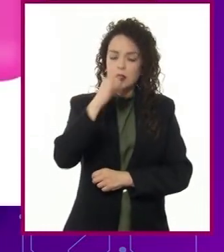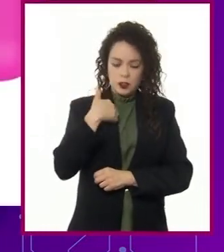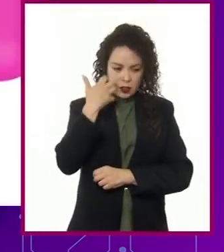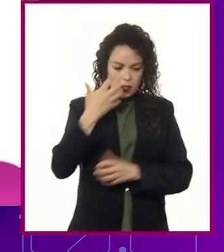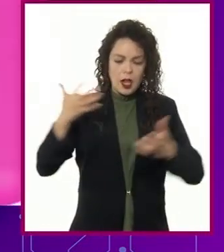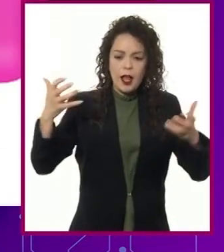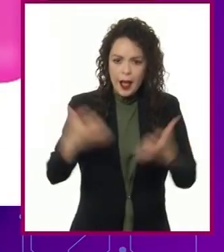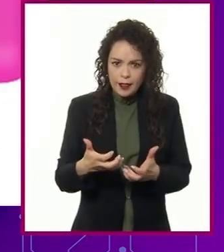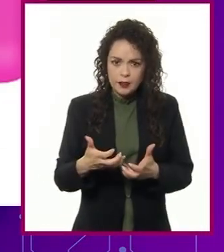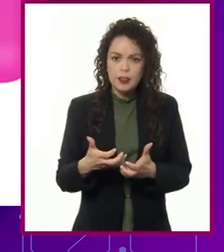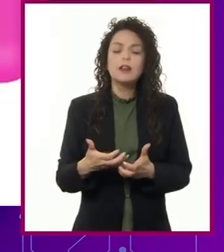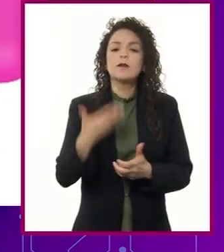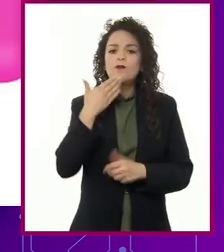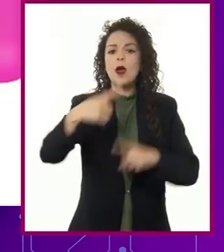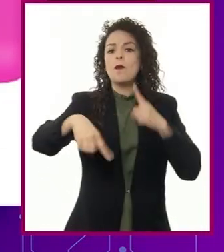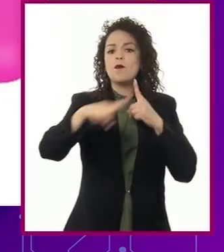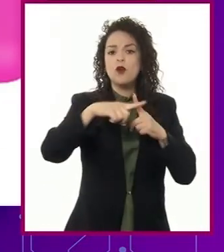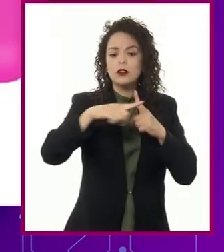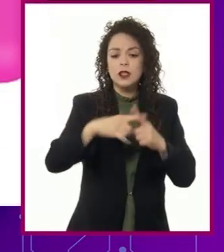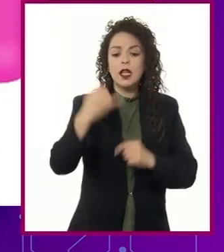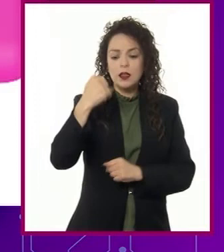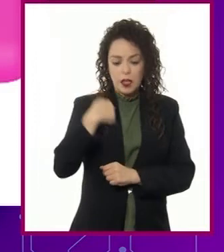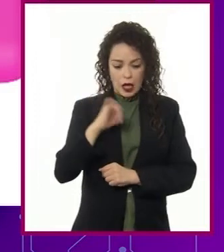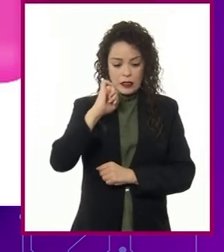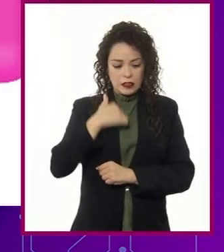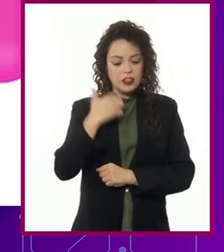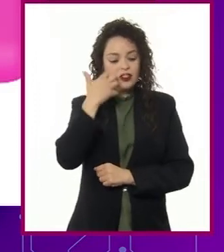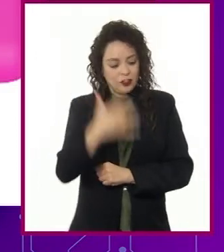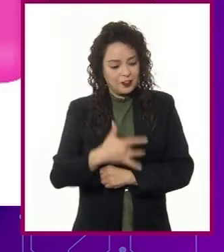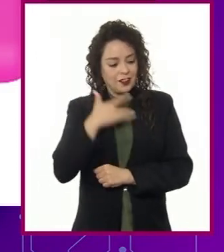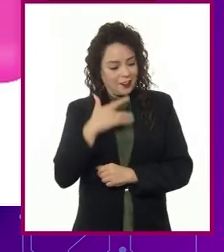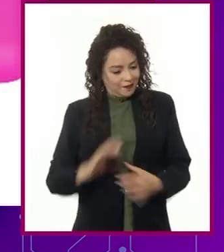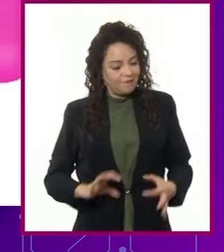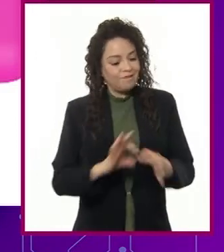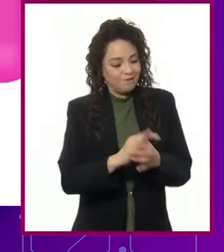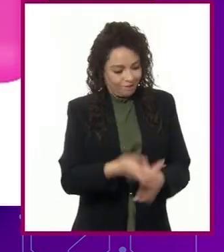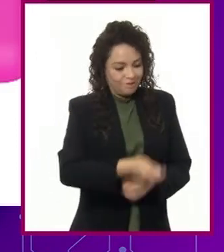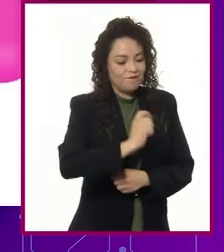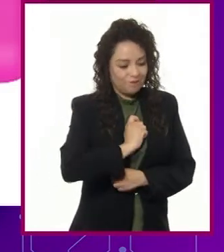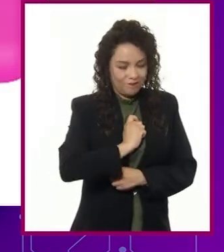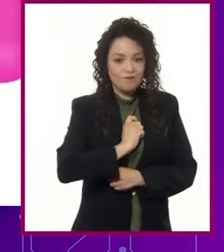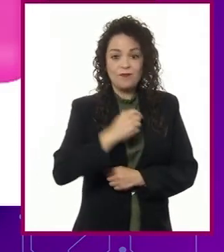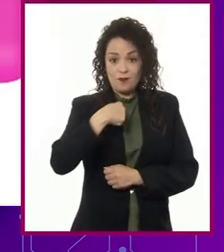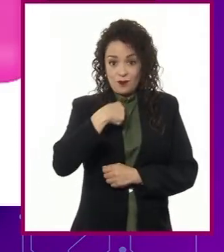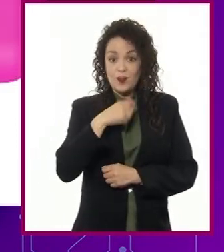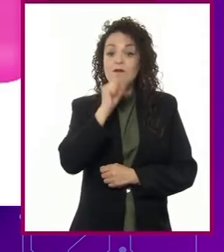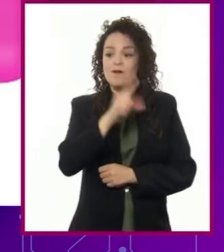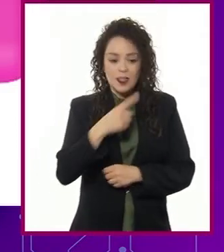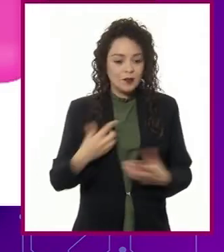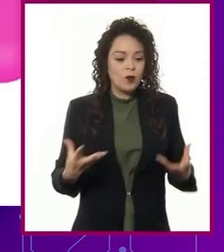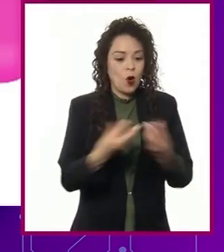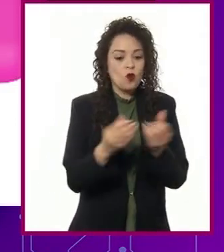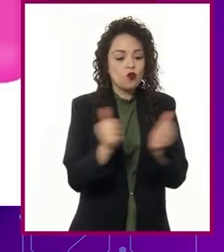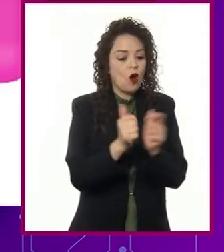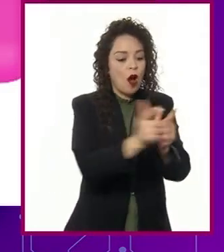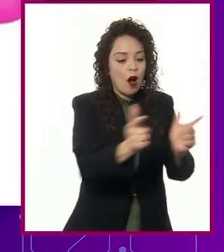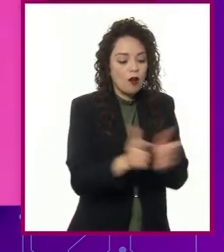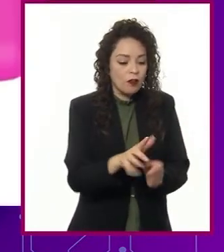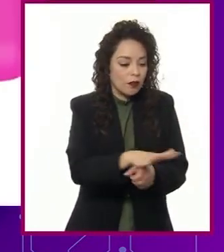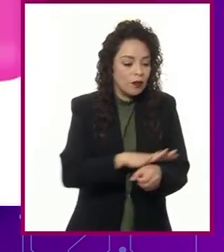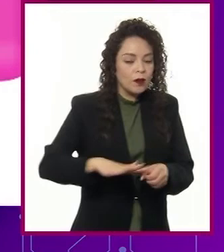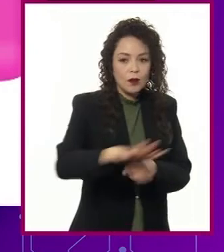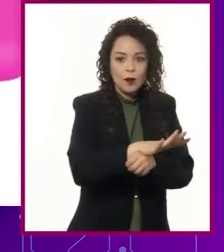y desarrollar un fuerte sentido de pertenencia, es decir, tener conciencia de que uno forma parte de ese conjunto. Pero en general